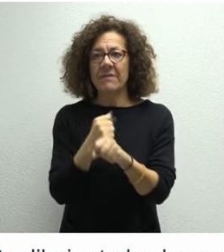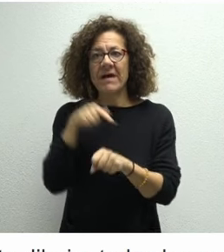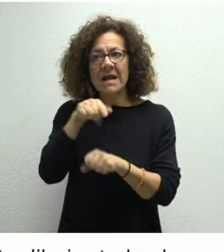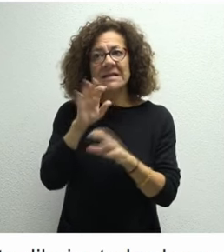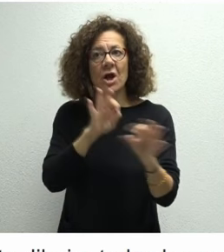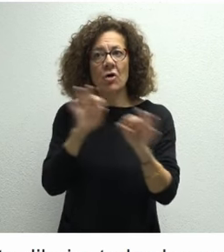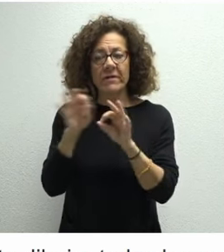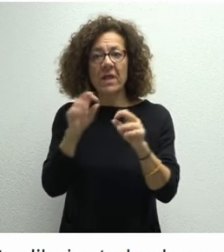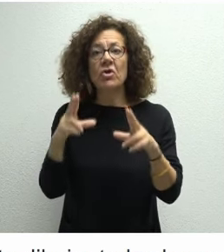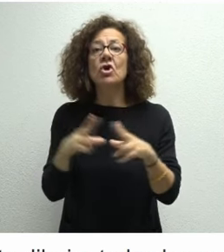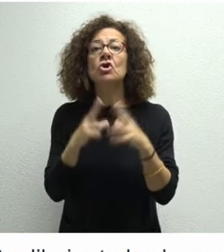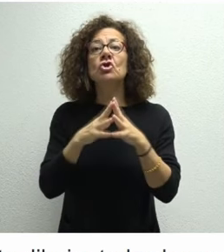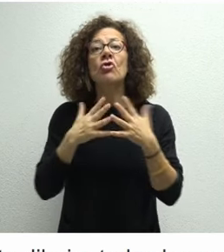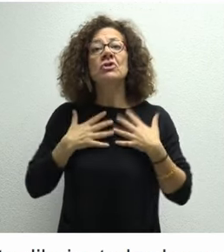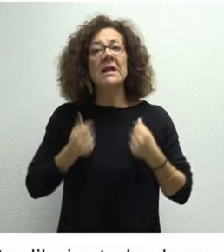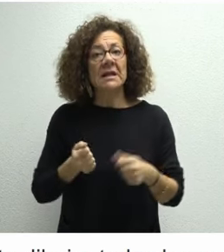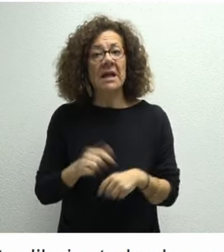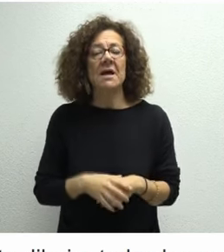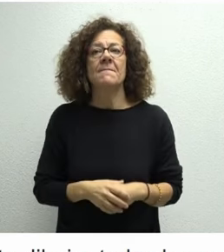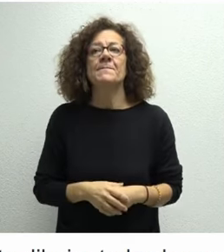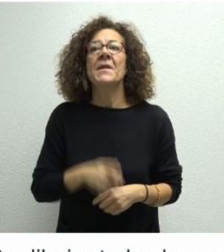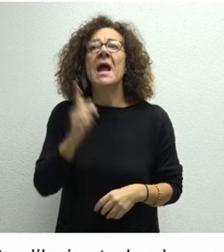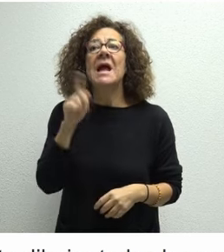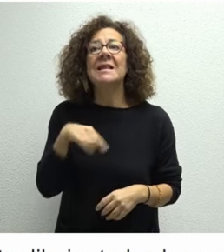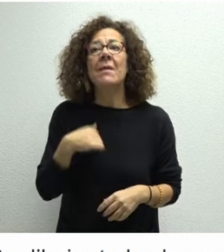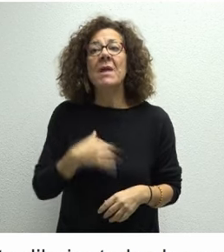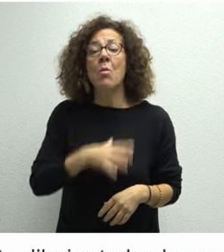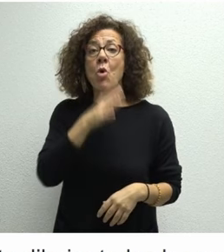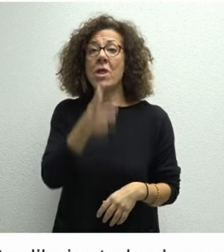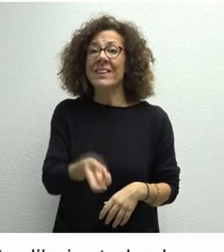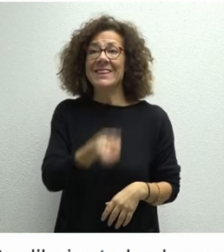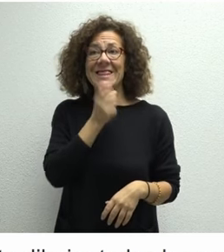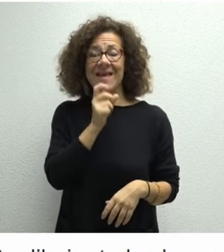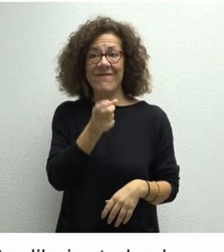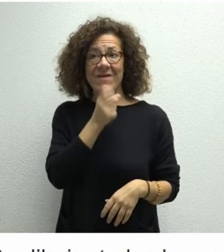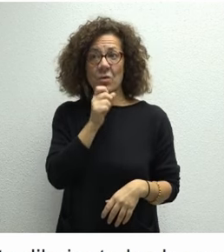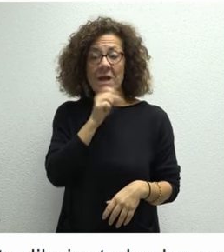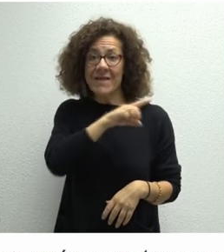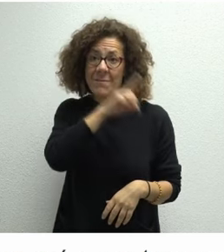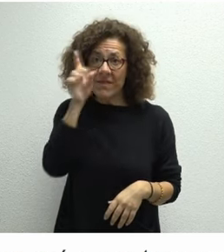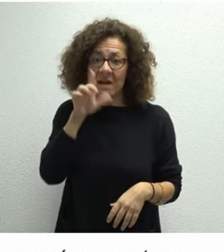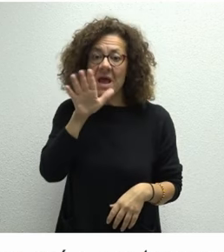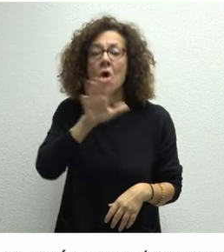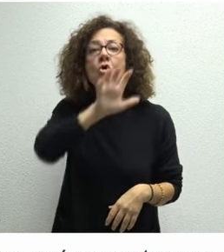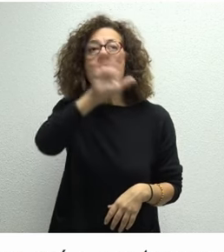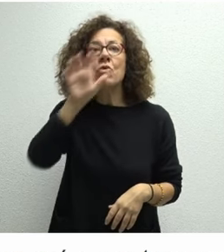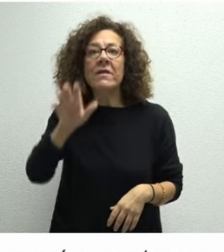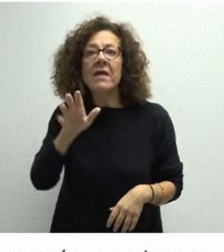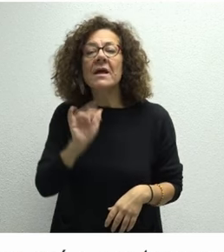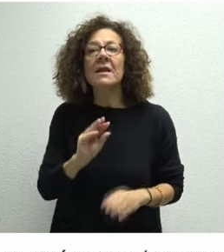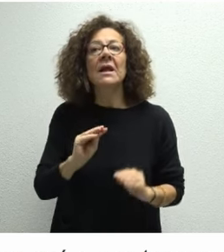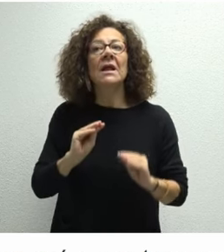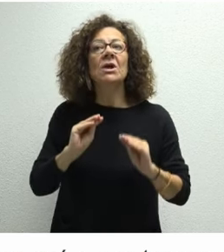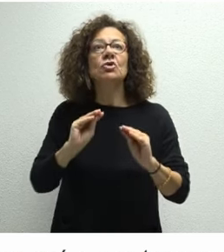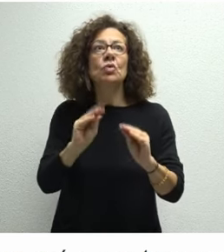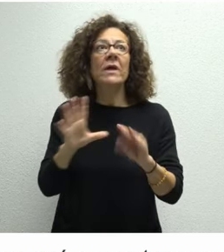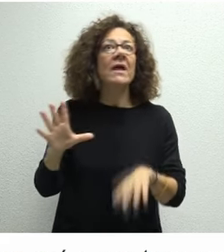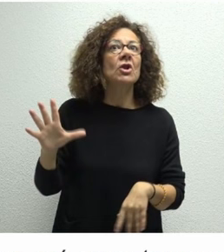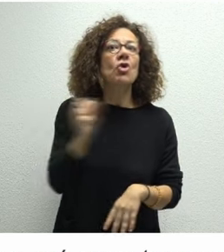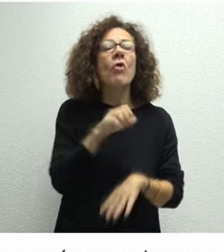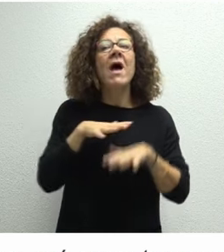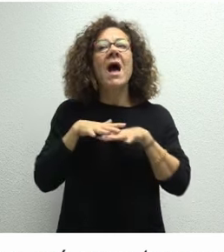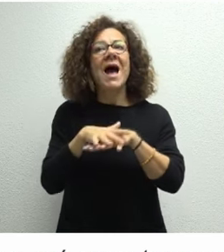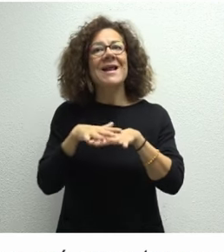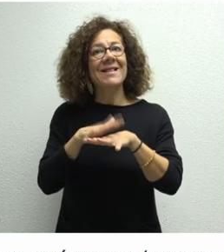coordinación sociosanitaria y tener dada la complejidad de Madrid como comunidad y de su y de toda la red